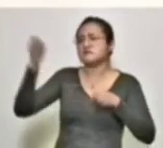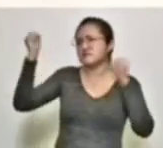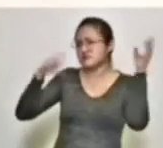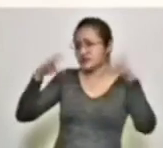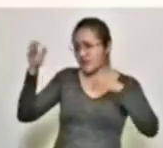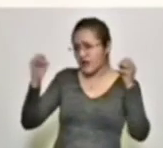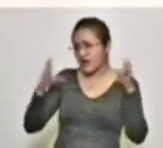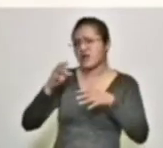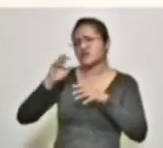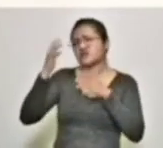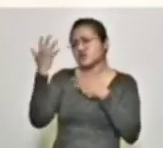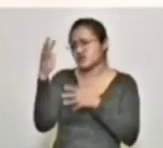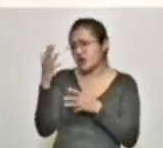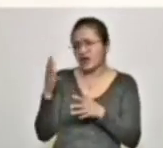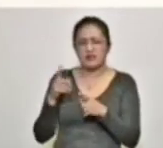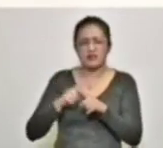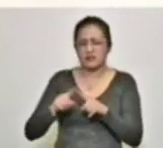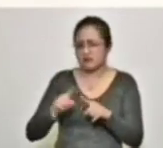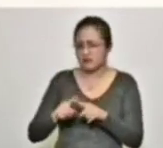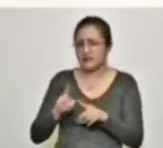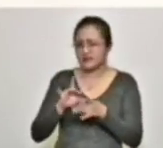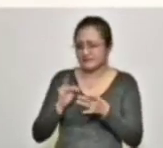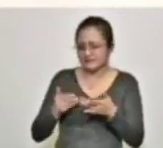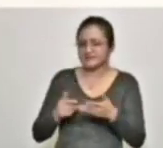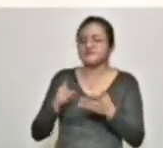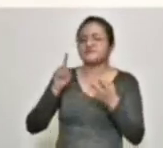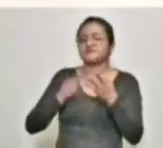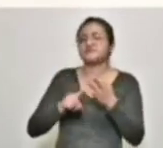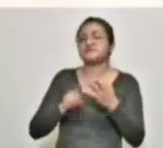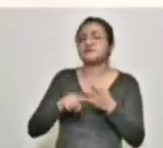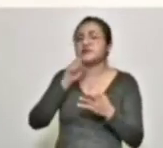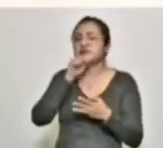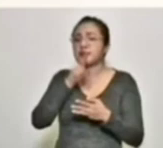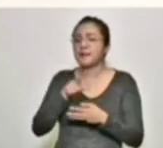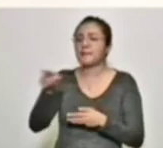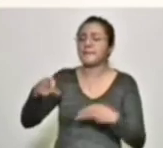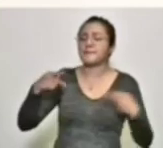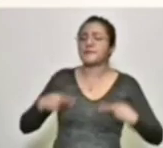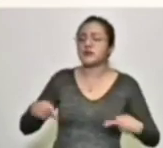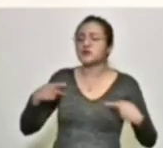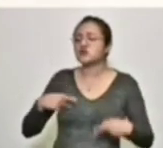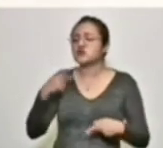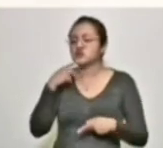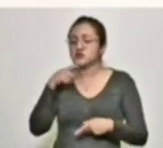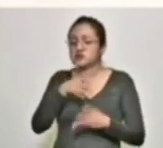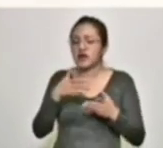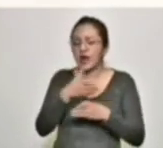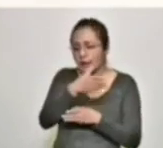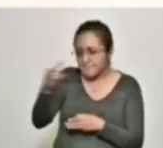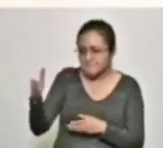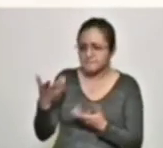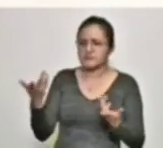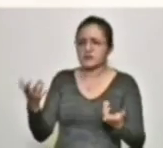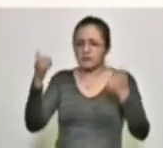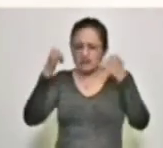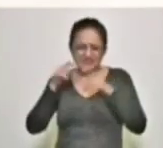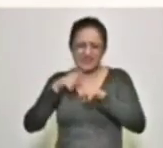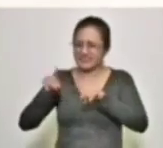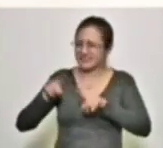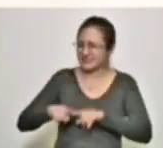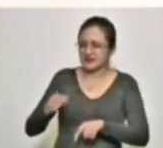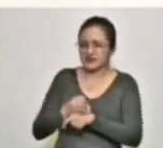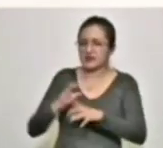climáticos que ya explicaba en este momento, y las actividades humanas de una intensiva extracción de agua.